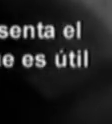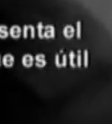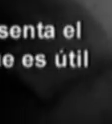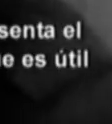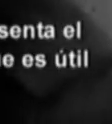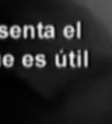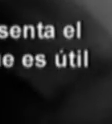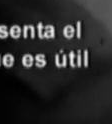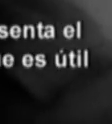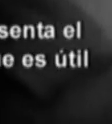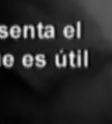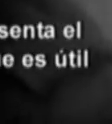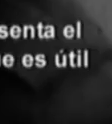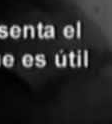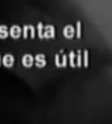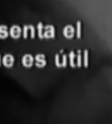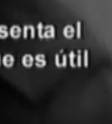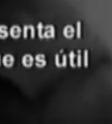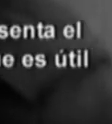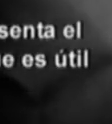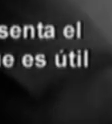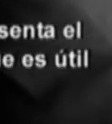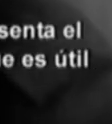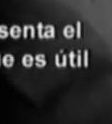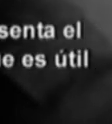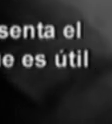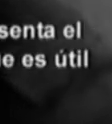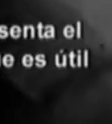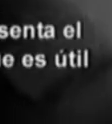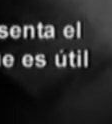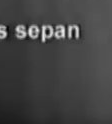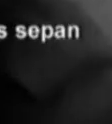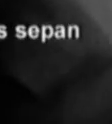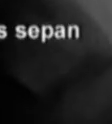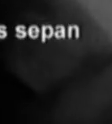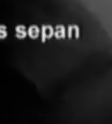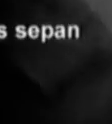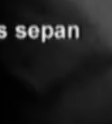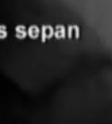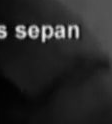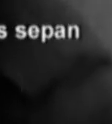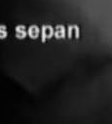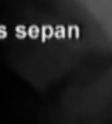si se presenta el momento, y nosotros consideramos que es útil que